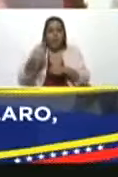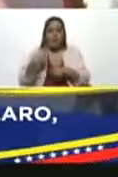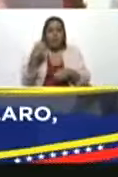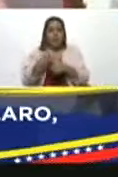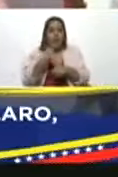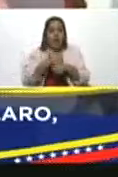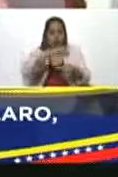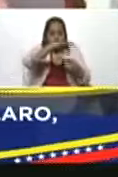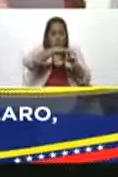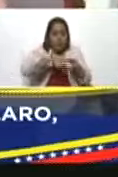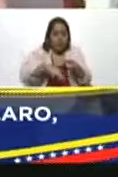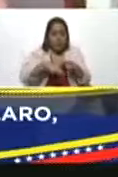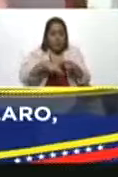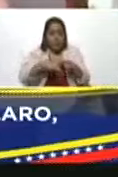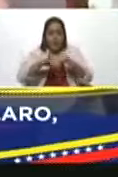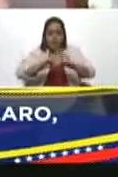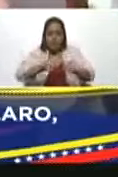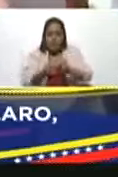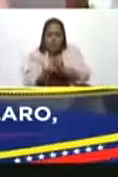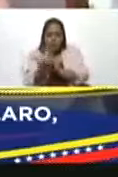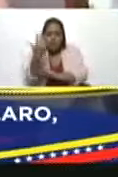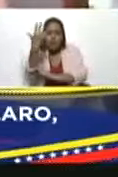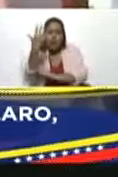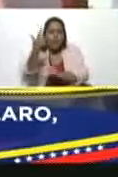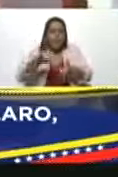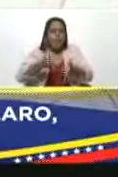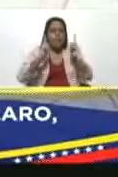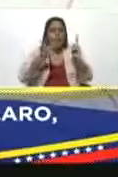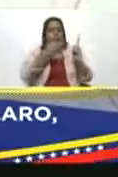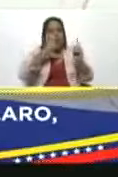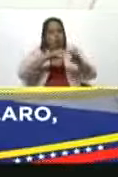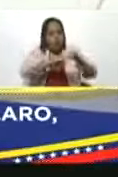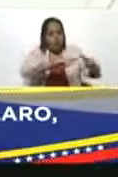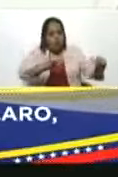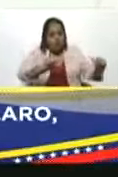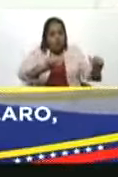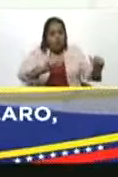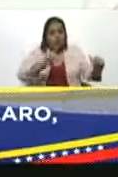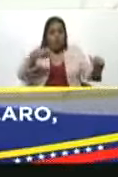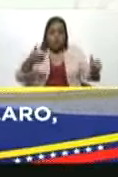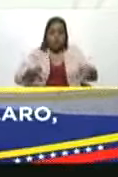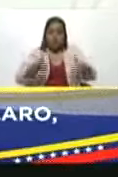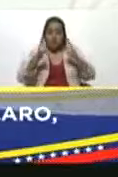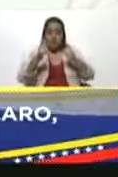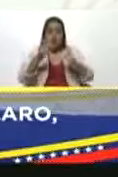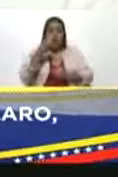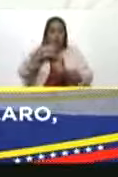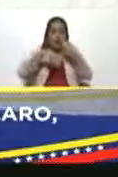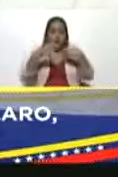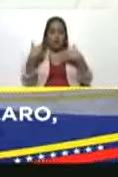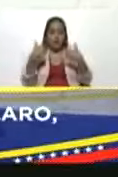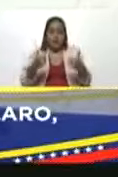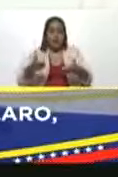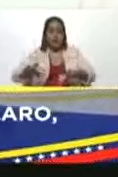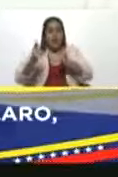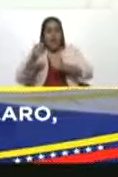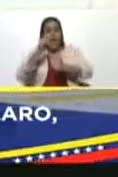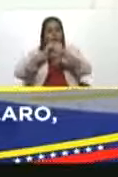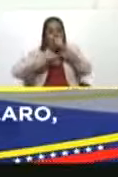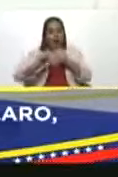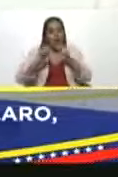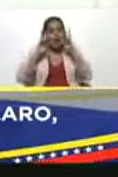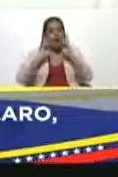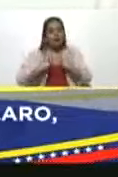abono orgánico, porque eso va a permitir la calidad del suelo, va a permitir alimento sano y va a permitir agua sana.